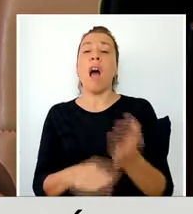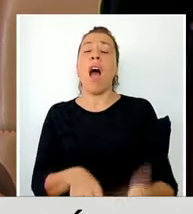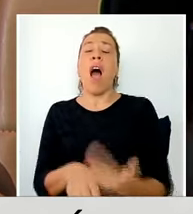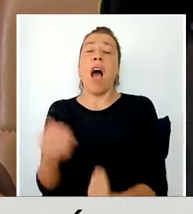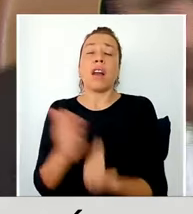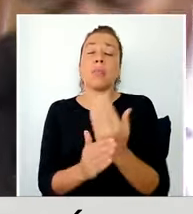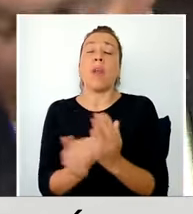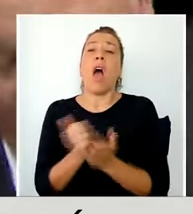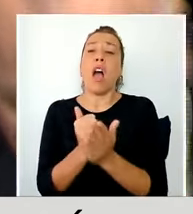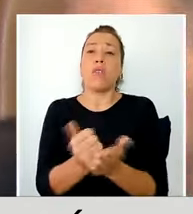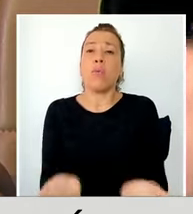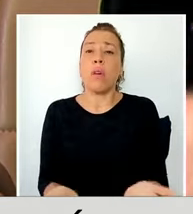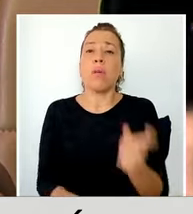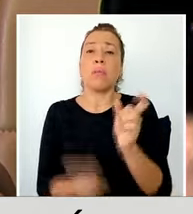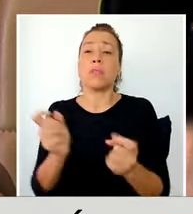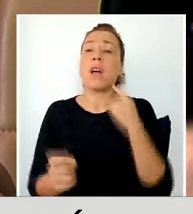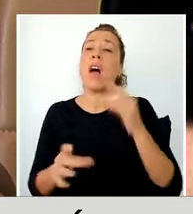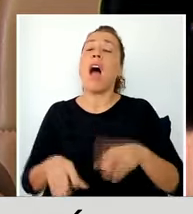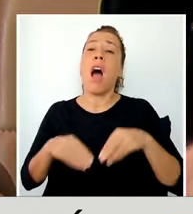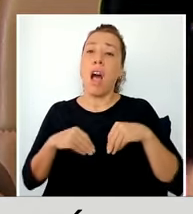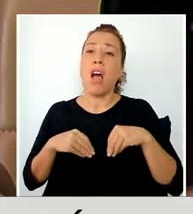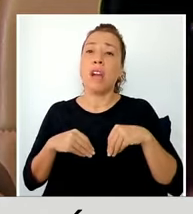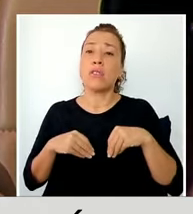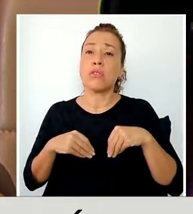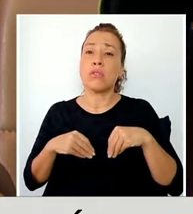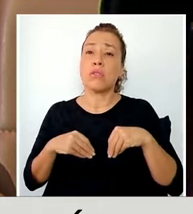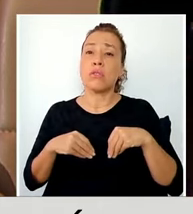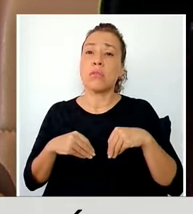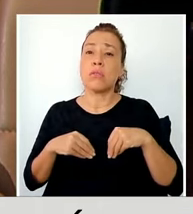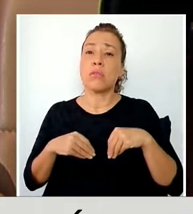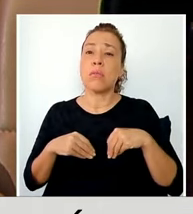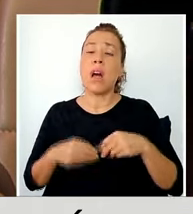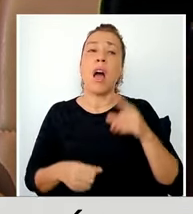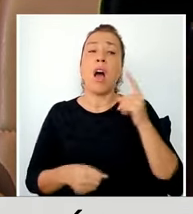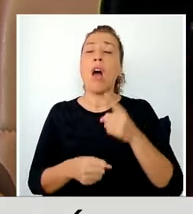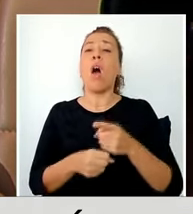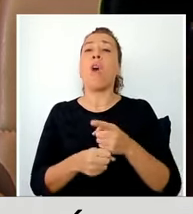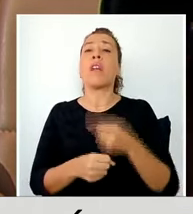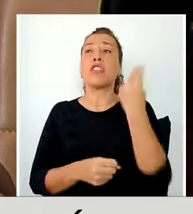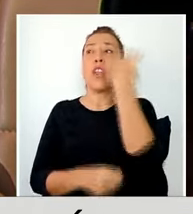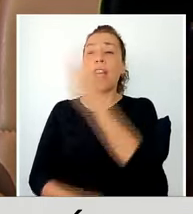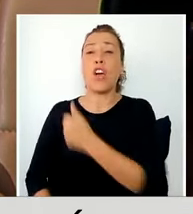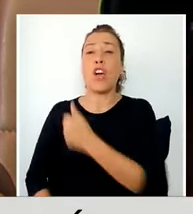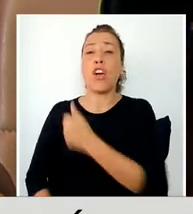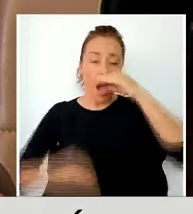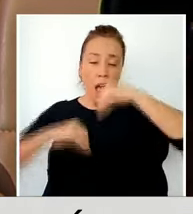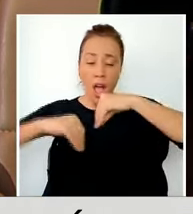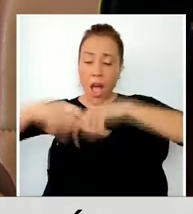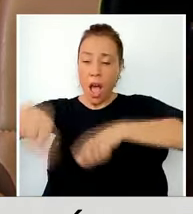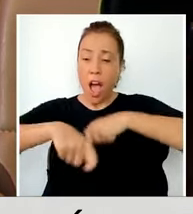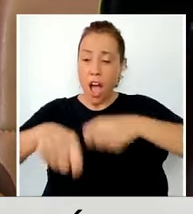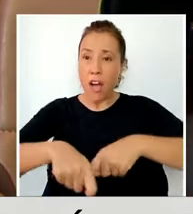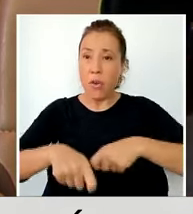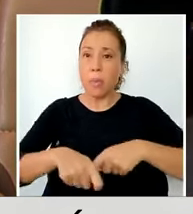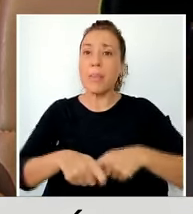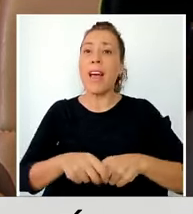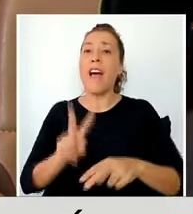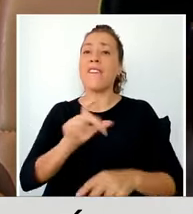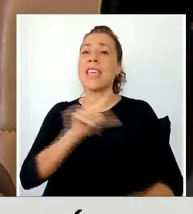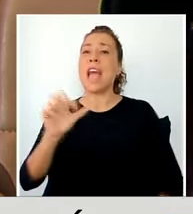la zona afectadas han tenido que asumir en muchos casos las obligaciones del gobierno los agricultores y vecinos de iaprat hicieron